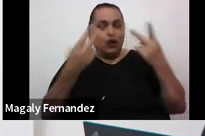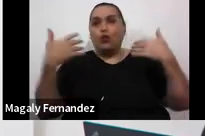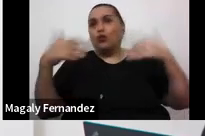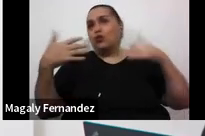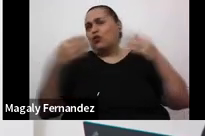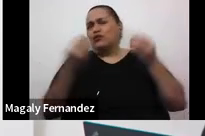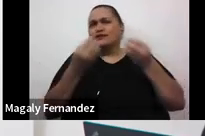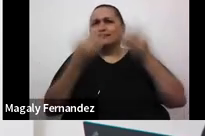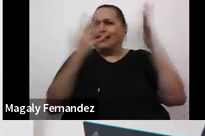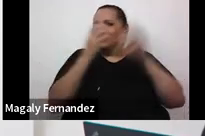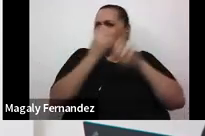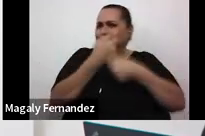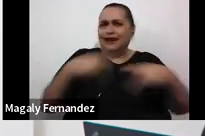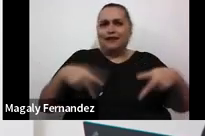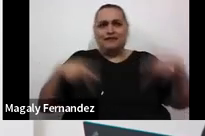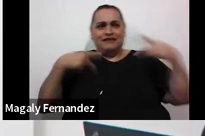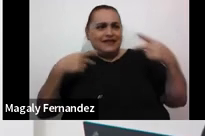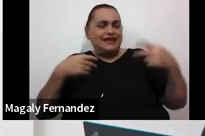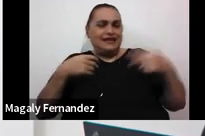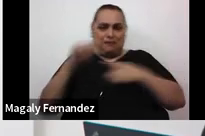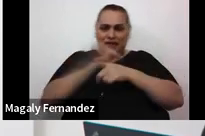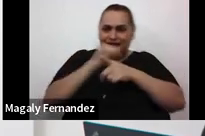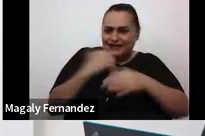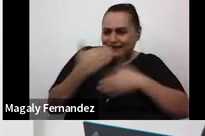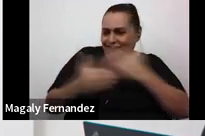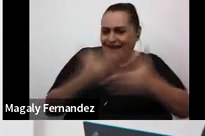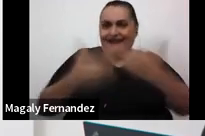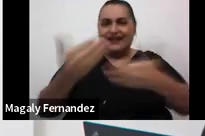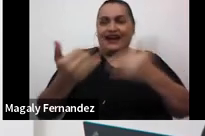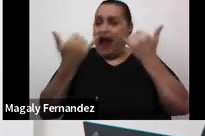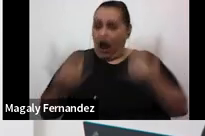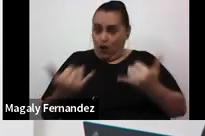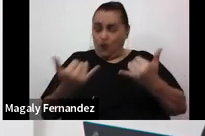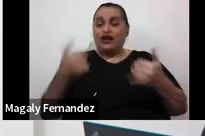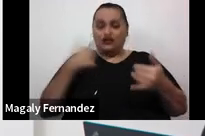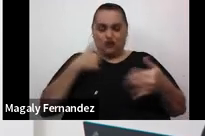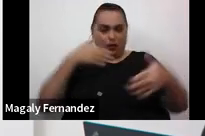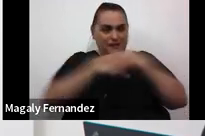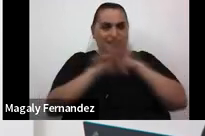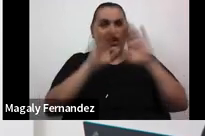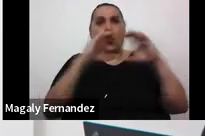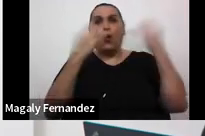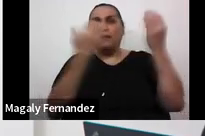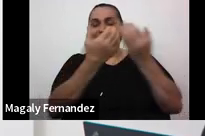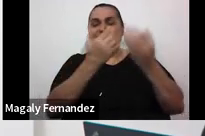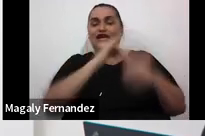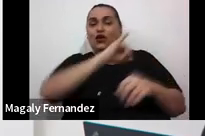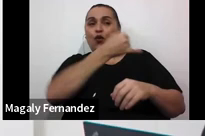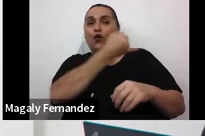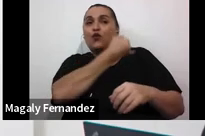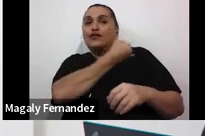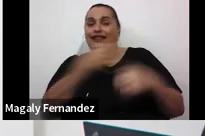por hacer por vivir por practicar tanto así que ya ahora ya está me metí en el comité de junta de de